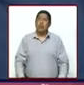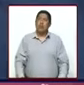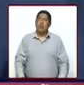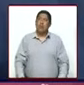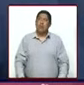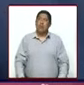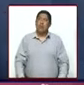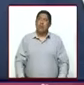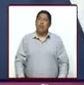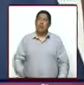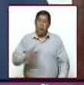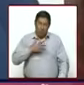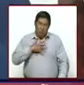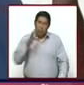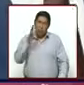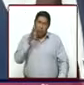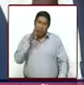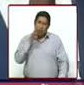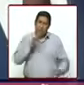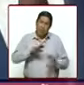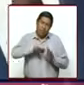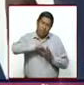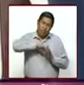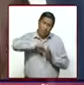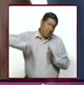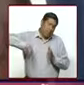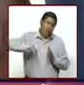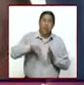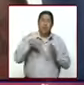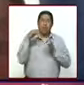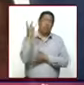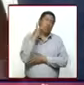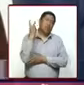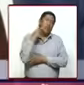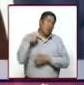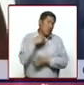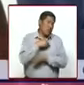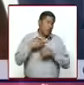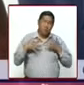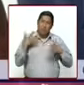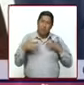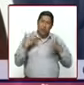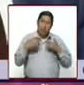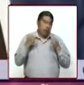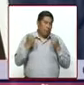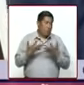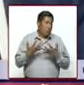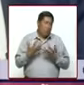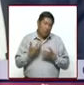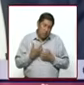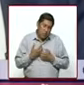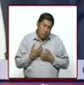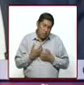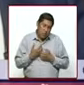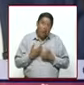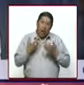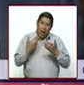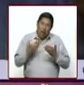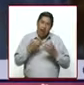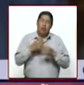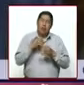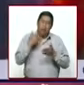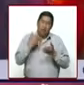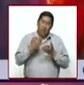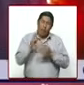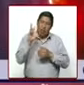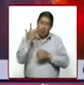Bueno, mi madre la excluyeron de este proceso de terrorismo. Es una victoria, nos sentimos contentos por eso. Vemos una luz al final del túnel después